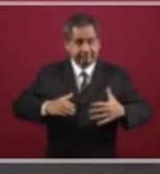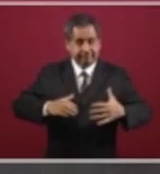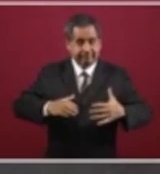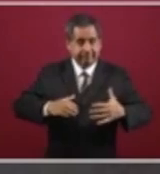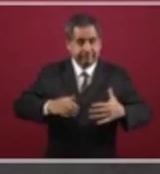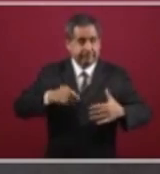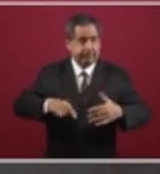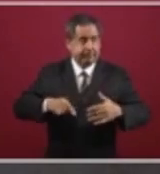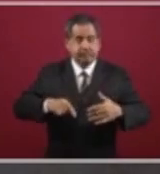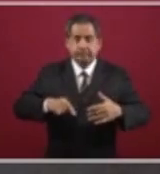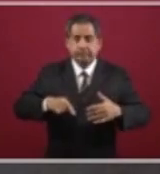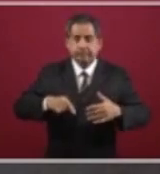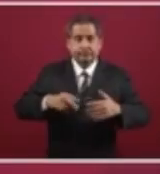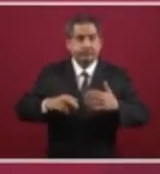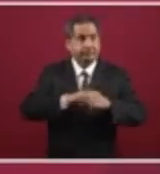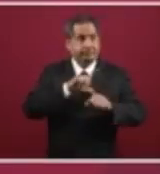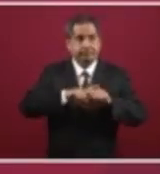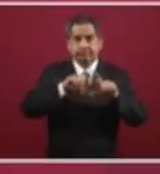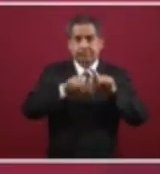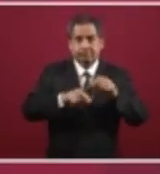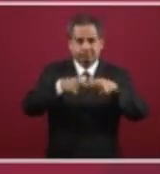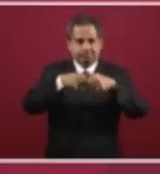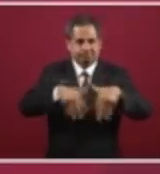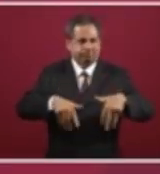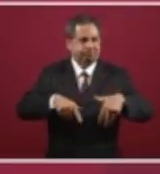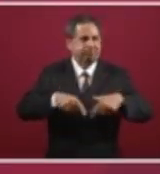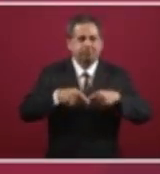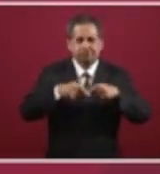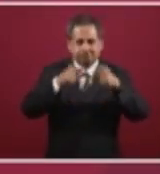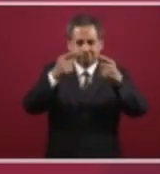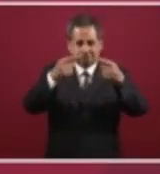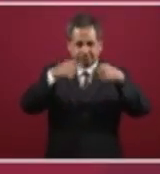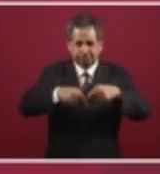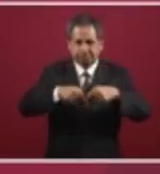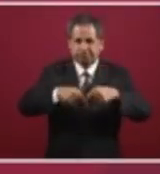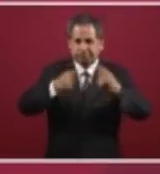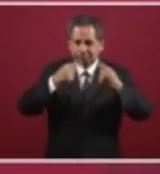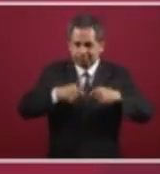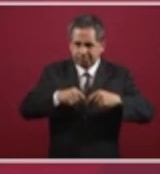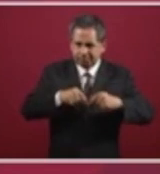abajo, hacia los pueblos. Entonces había que